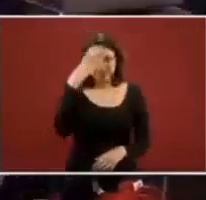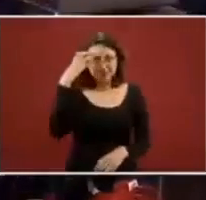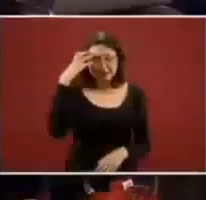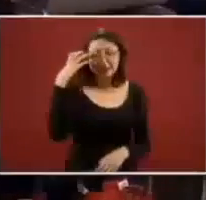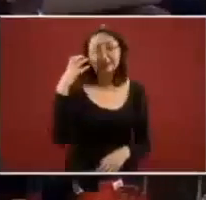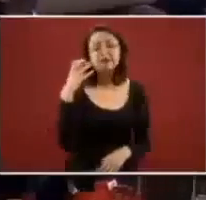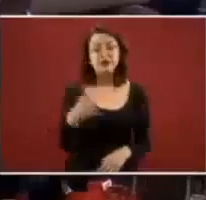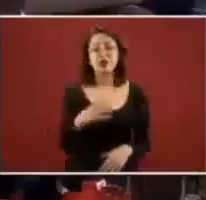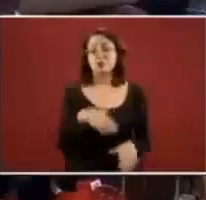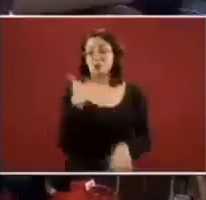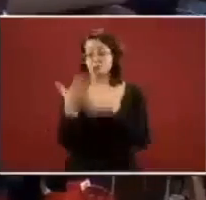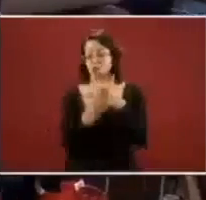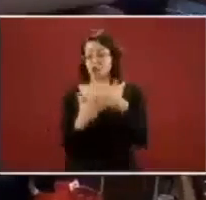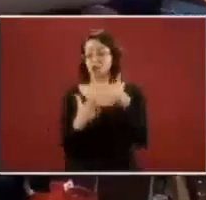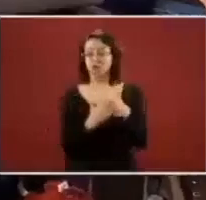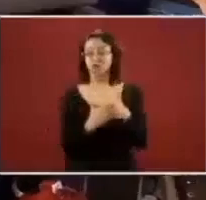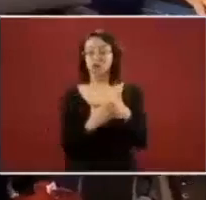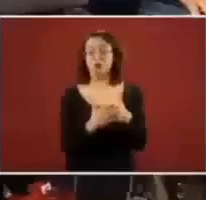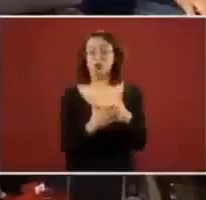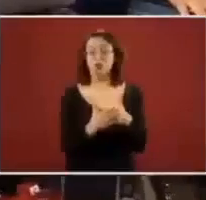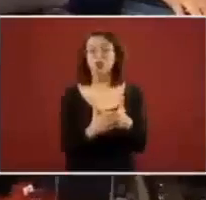si no terminamos